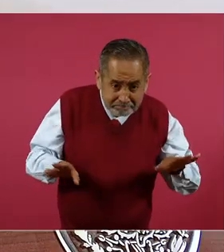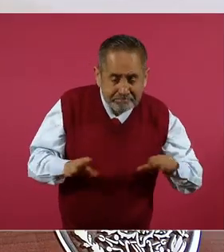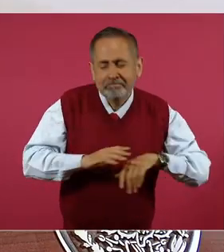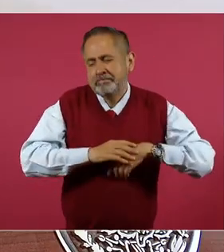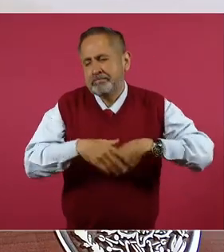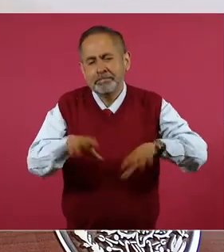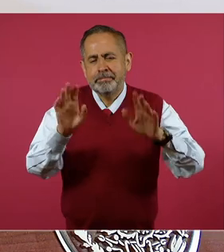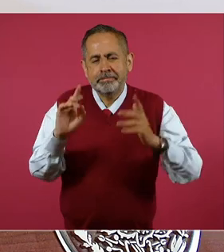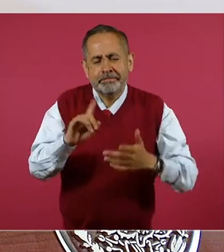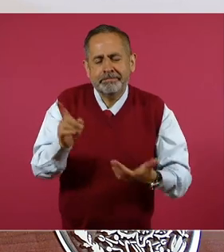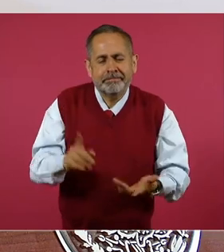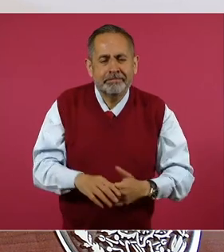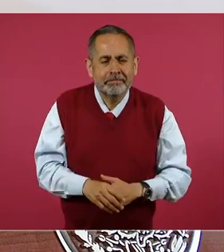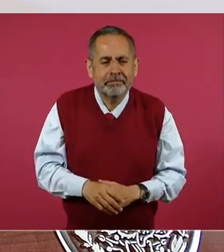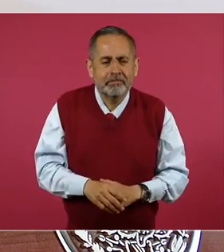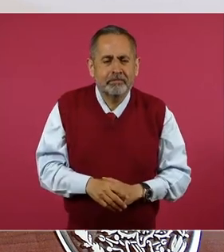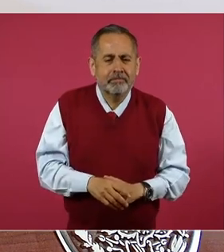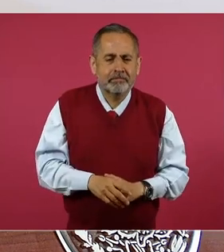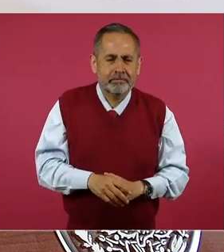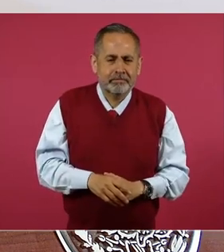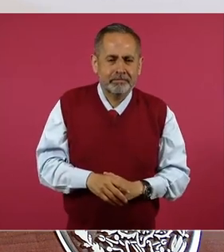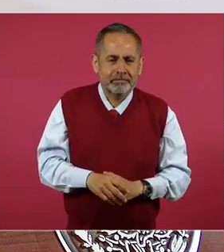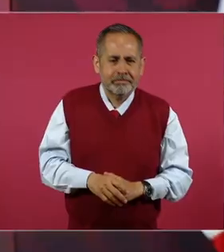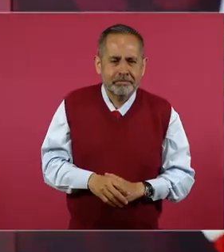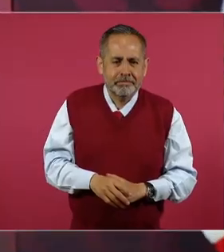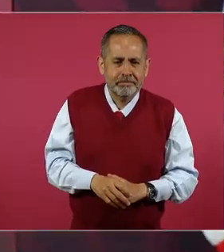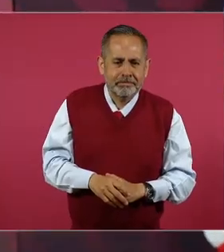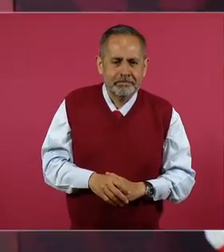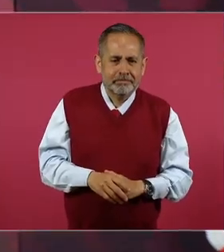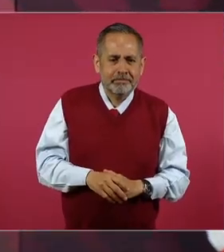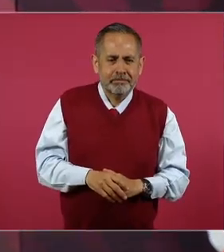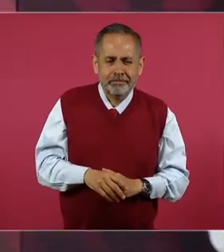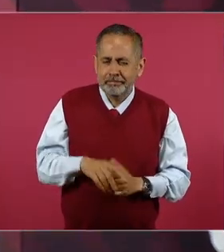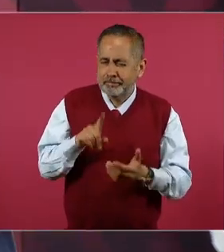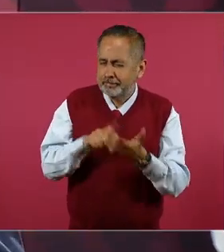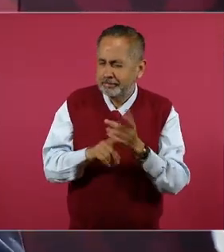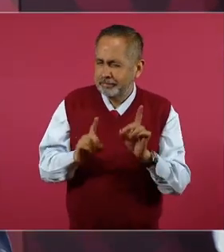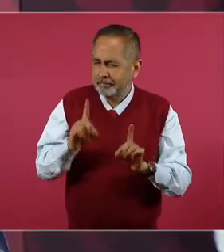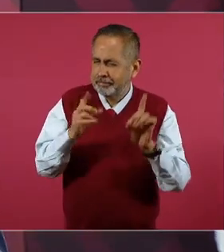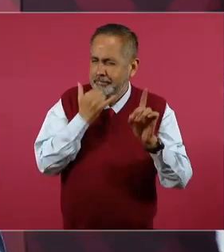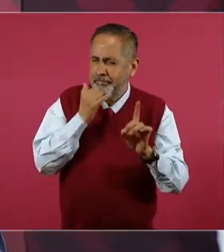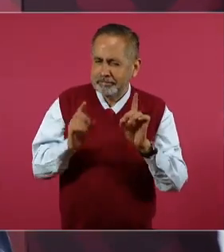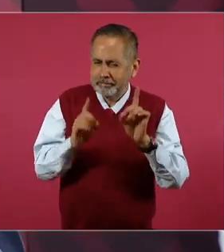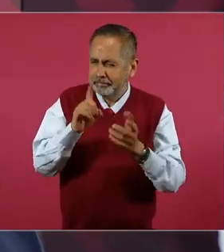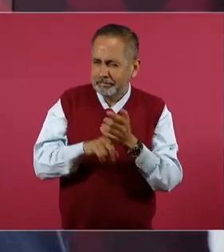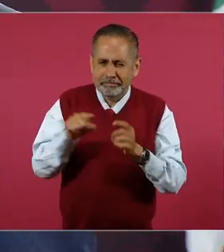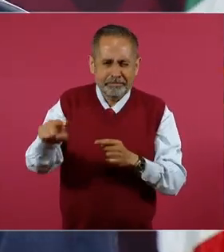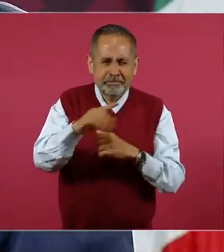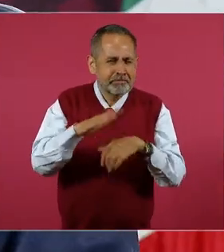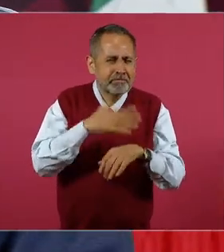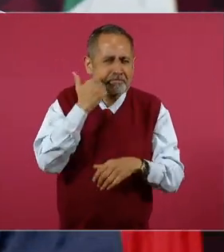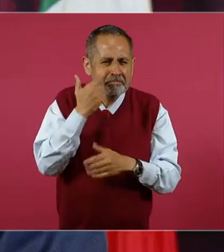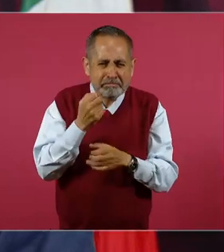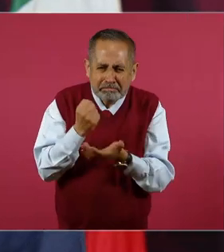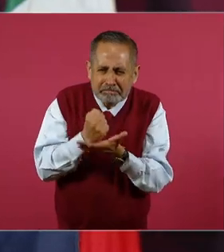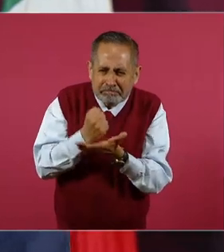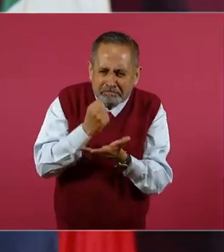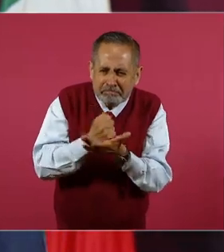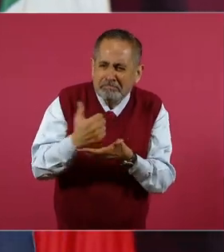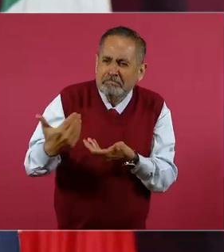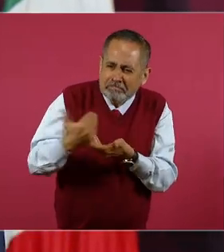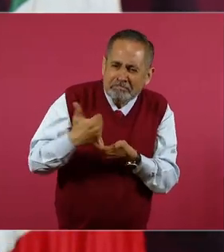pues ya voy a empezar a sospechar, voy a decir, estos